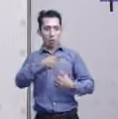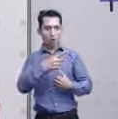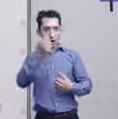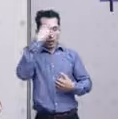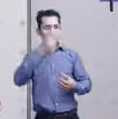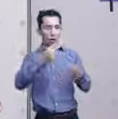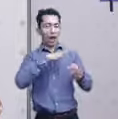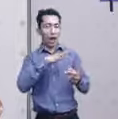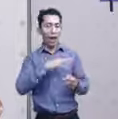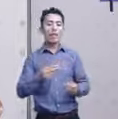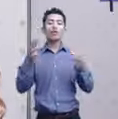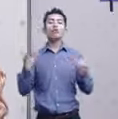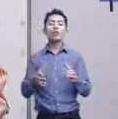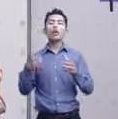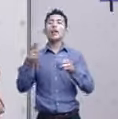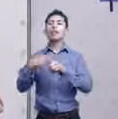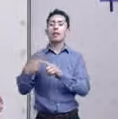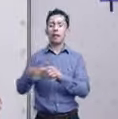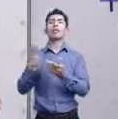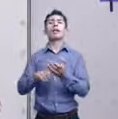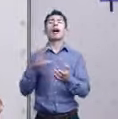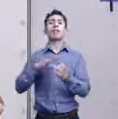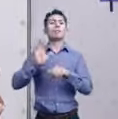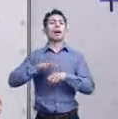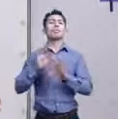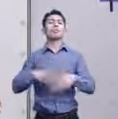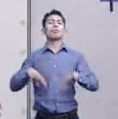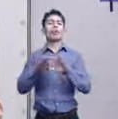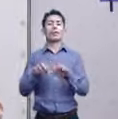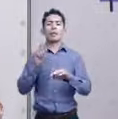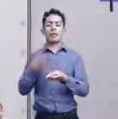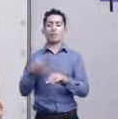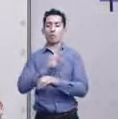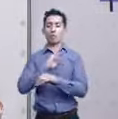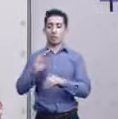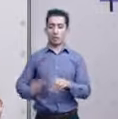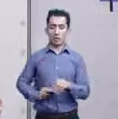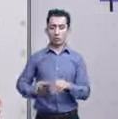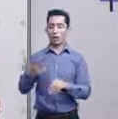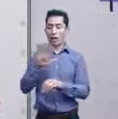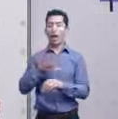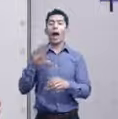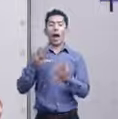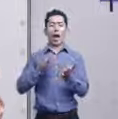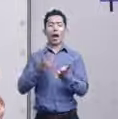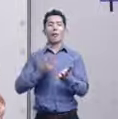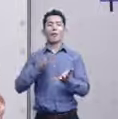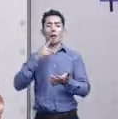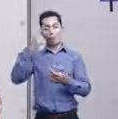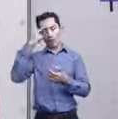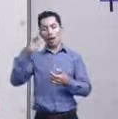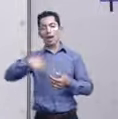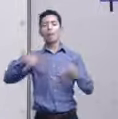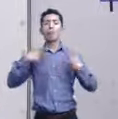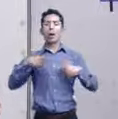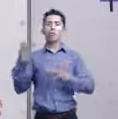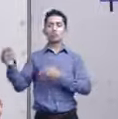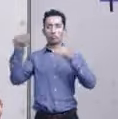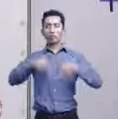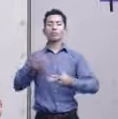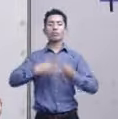a empresas, a pequeñas empresas emprendedoras. Lo más importante es que el municipio dé las facilidades para que estos puedan venir a